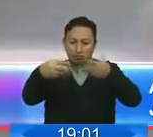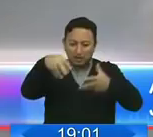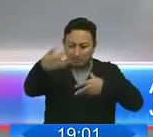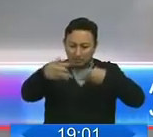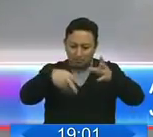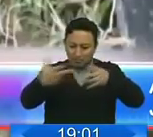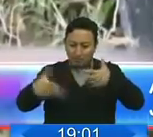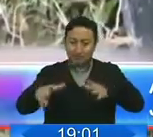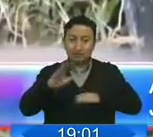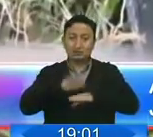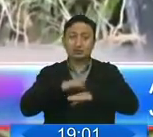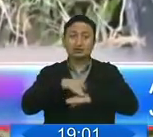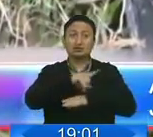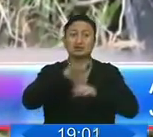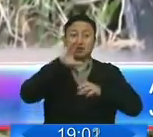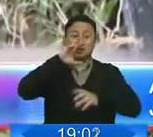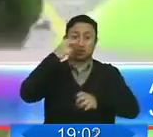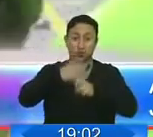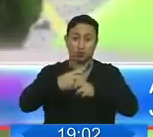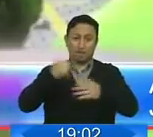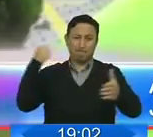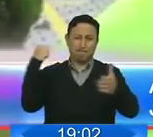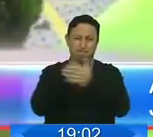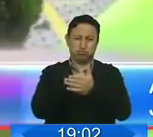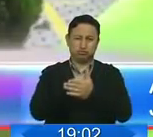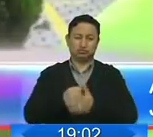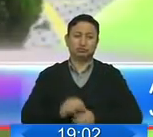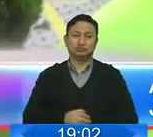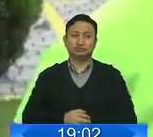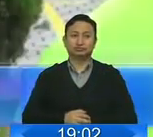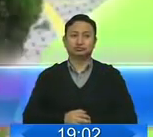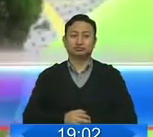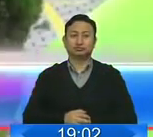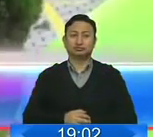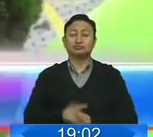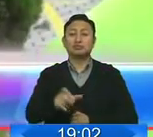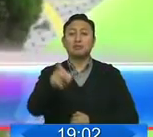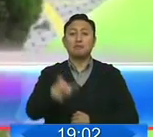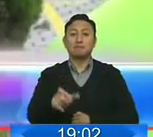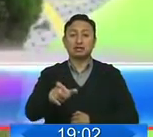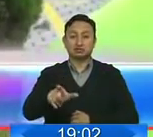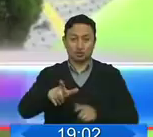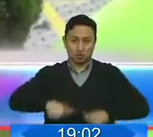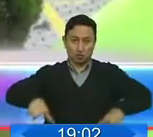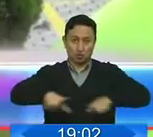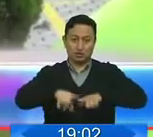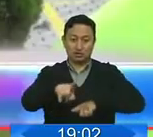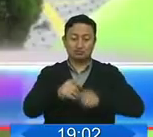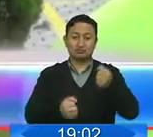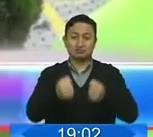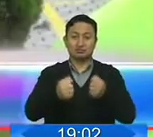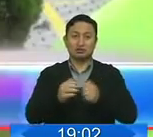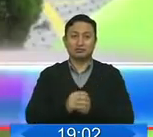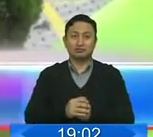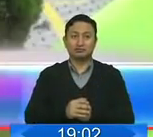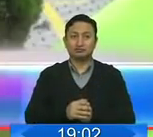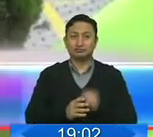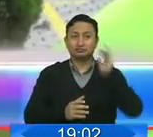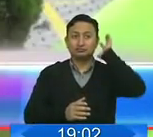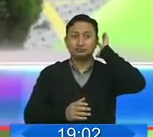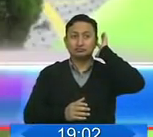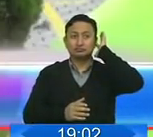chocó contra grandes rocas. Inicialmente, las personas que se encontraban en el lugar indican que el vehículo se encontraba en